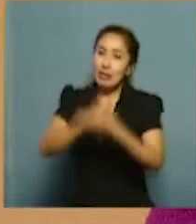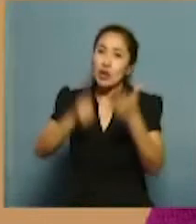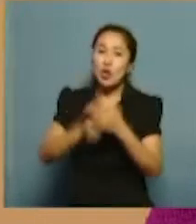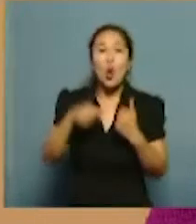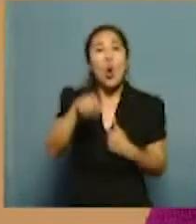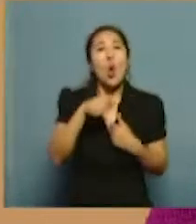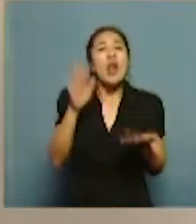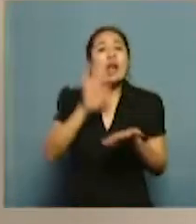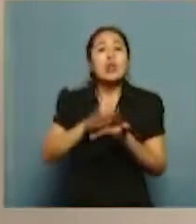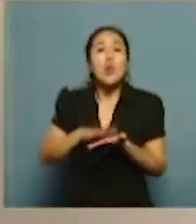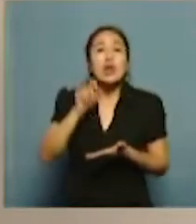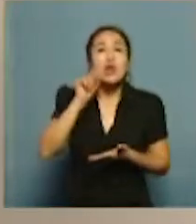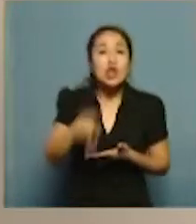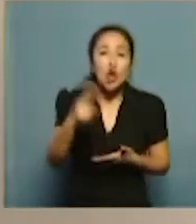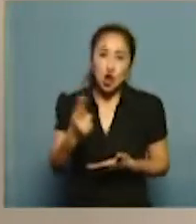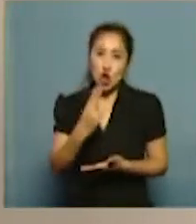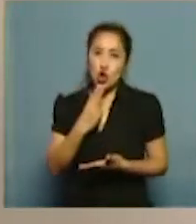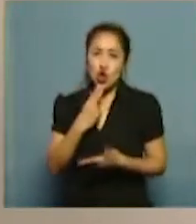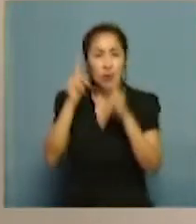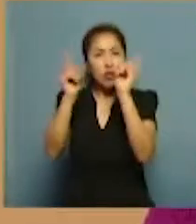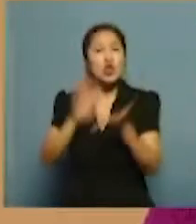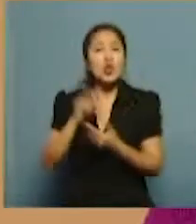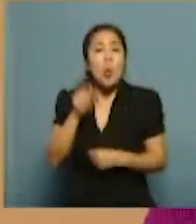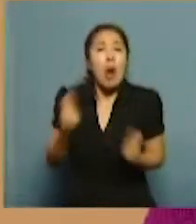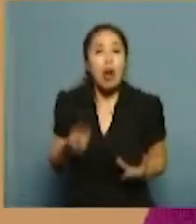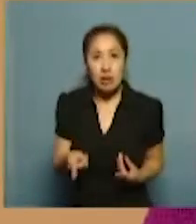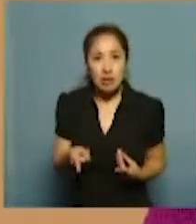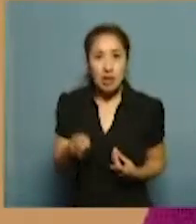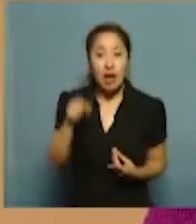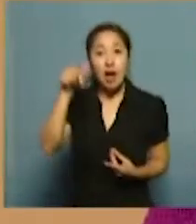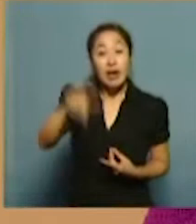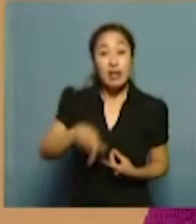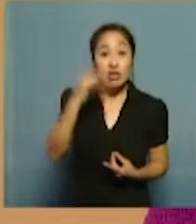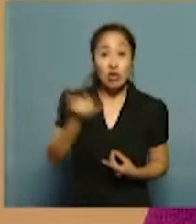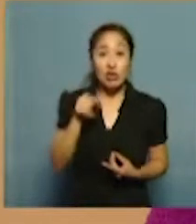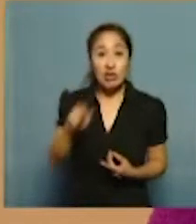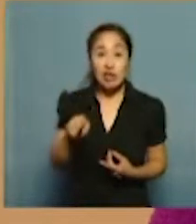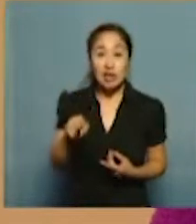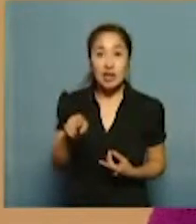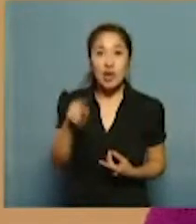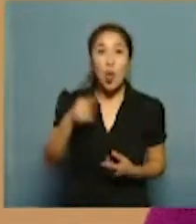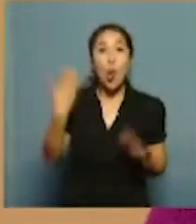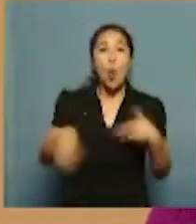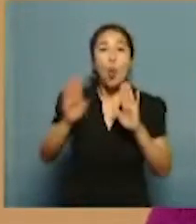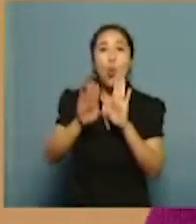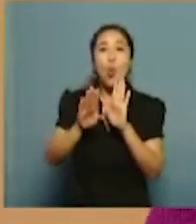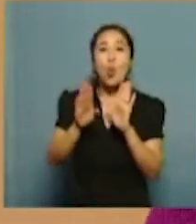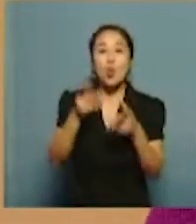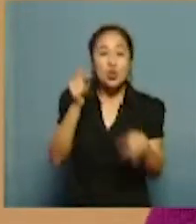joaquina y cuál es la situación de esos 11 docentes bueno ellos tienen un régimen